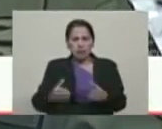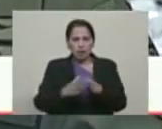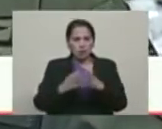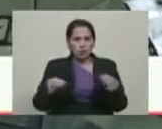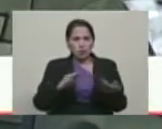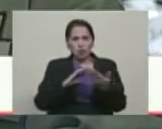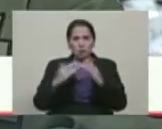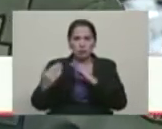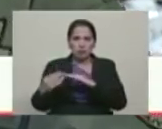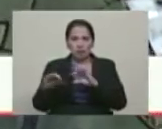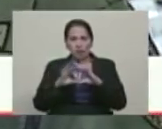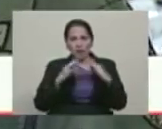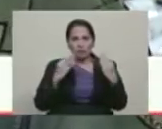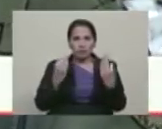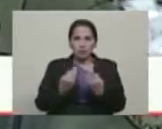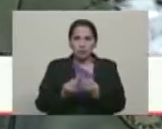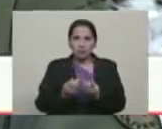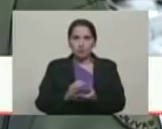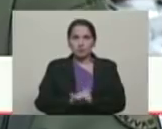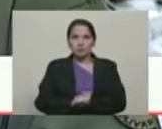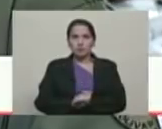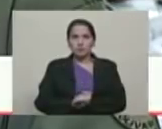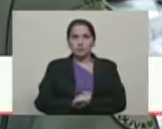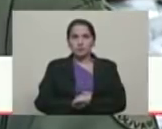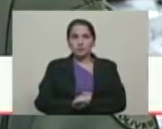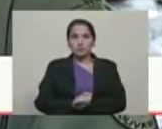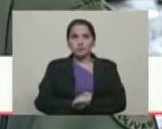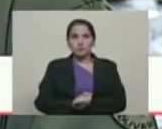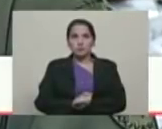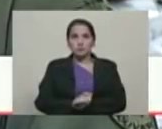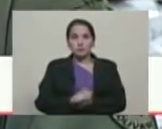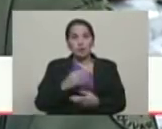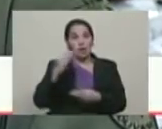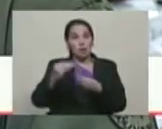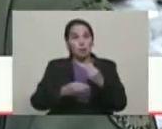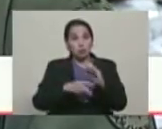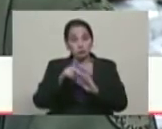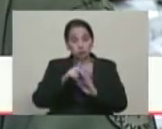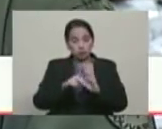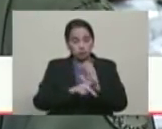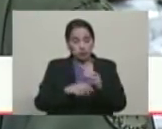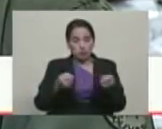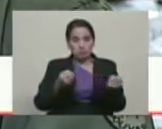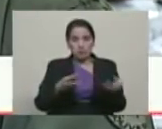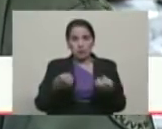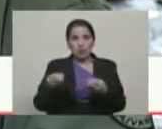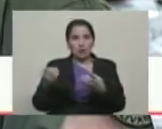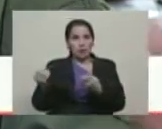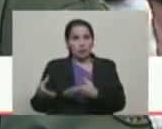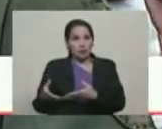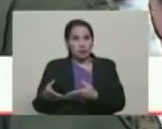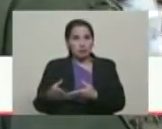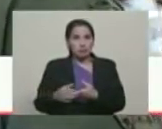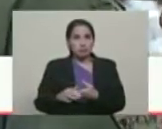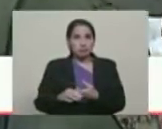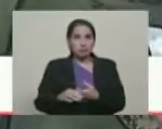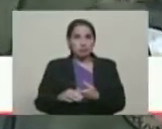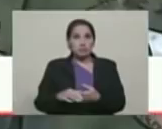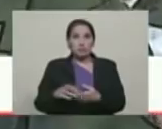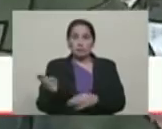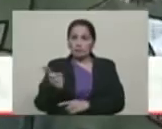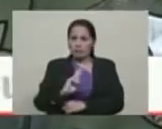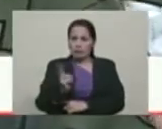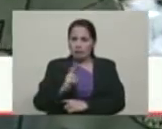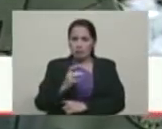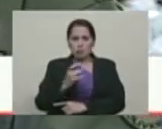comunidades, en cada una de sus localidades. Y para eso, bueno, hemos hecho un plan de distribución que, además de la automatización a través del carnet